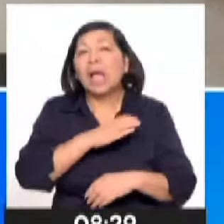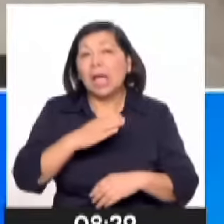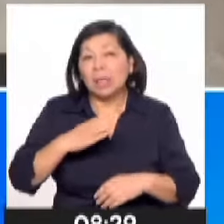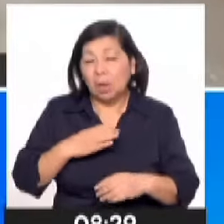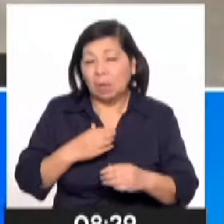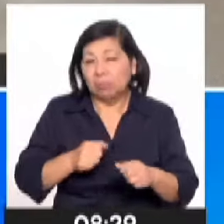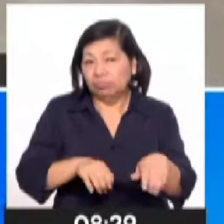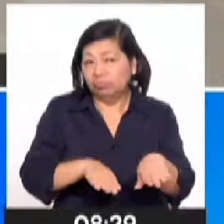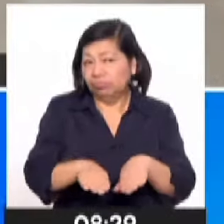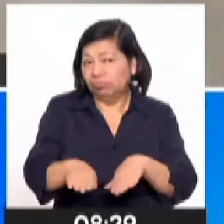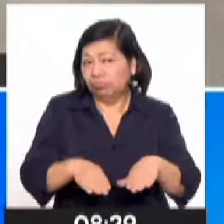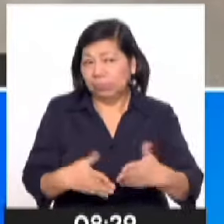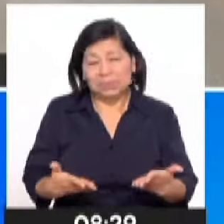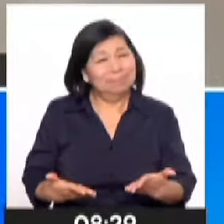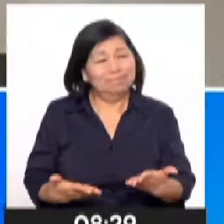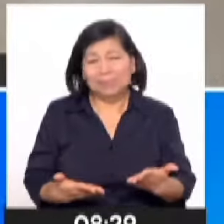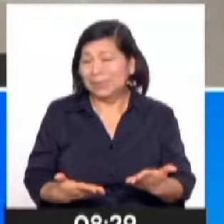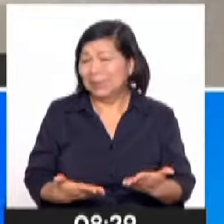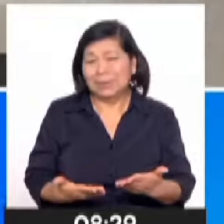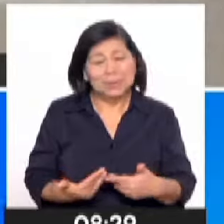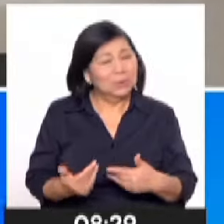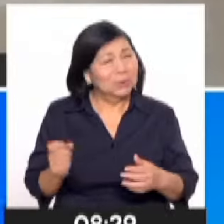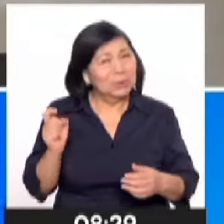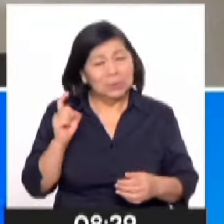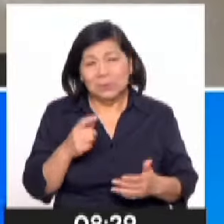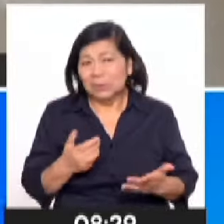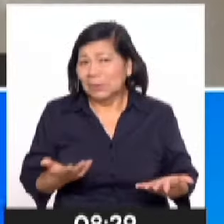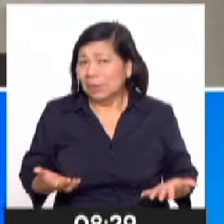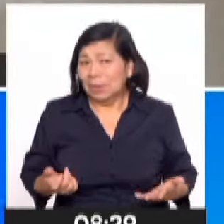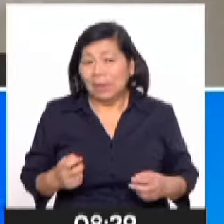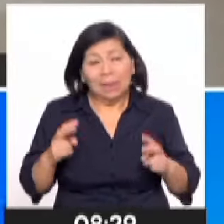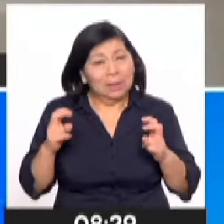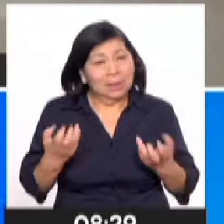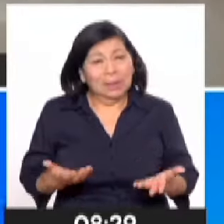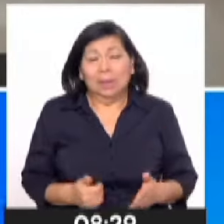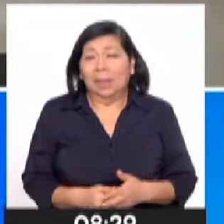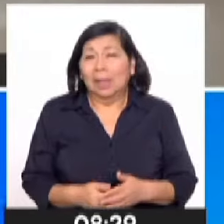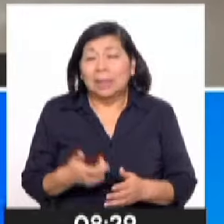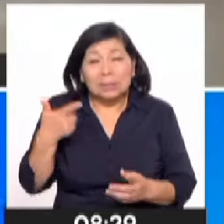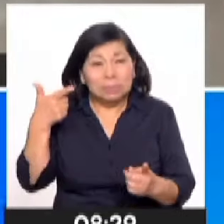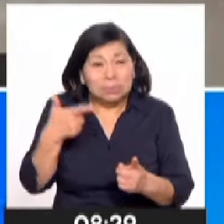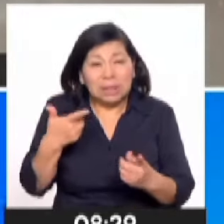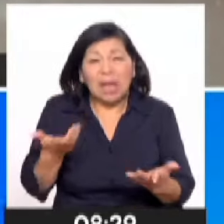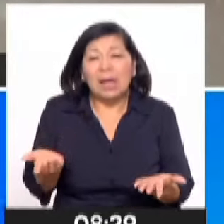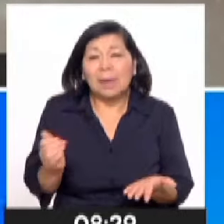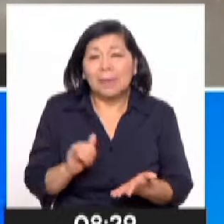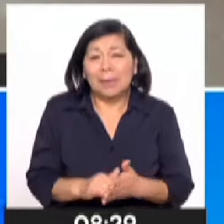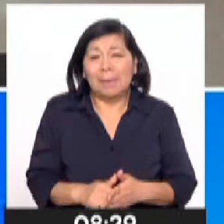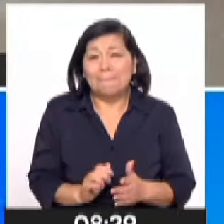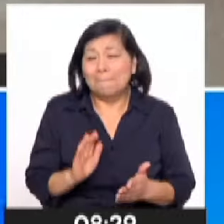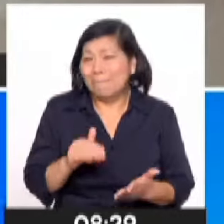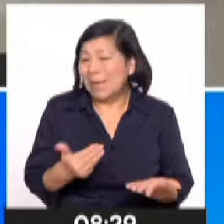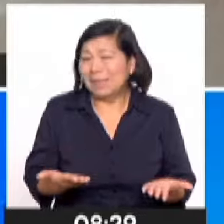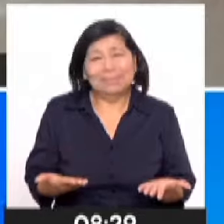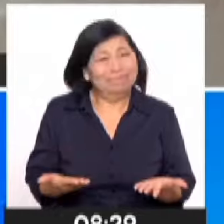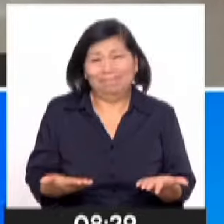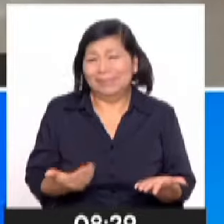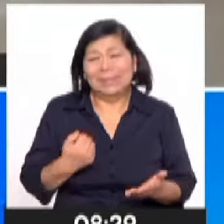bueno, la realidad es que las extorsiones pasaron de simples, entre comillas, de amenazas a actos violentos, y en